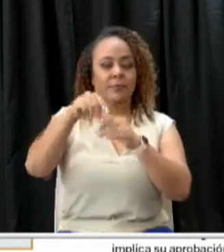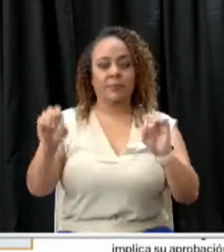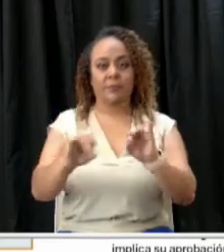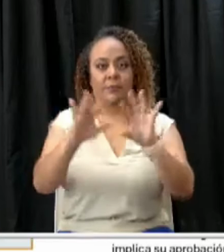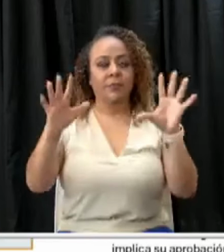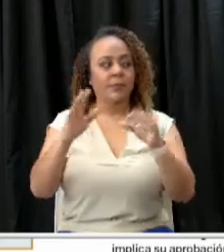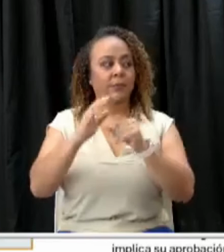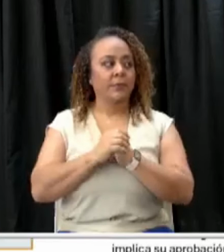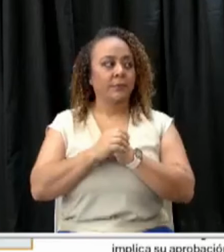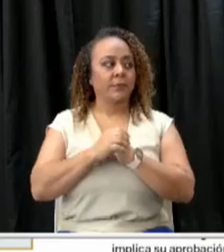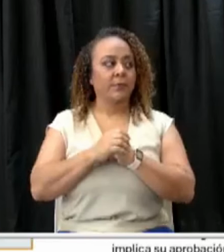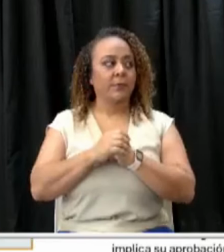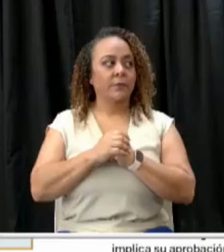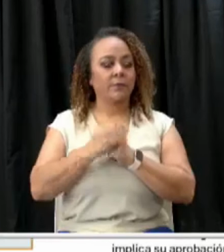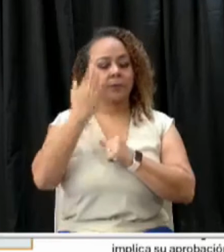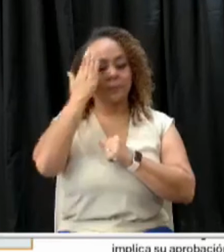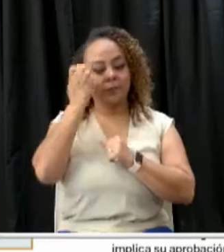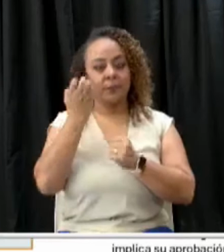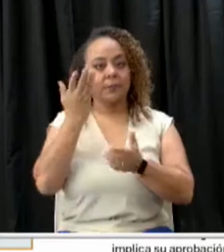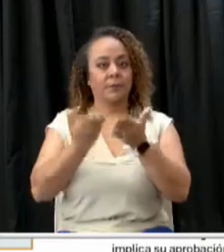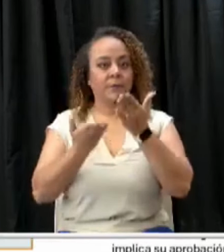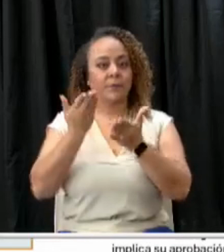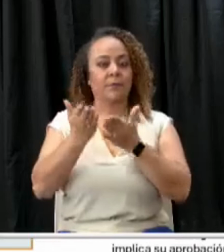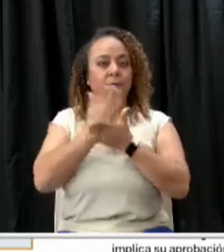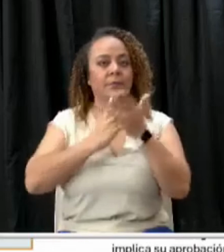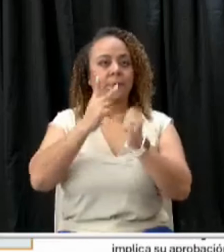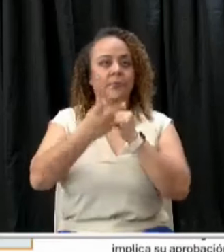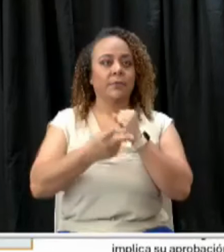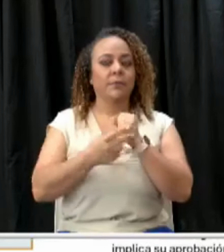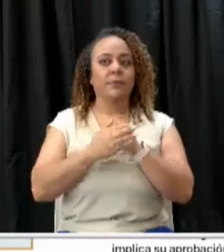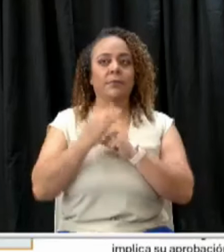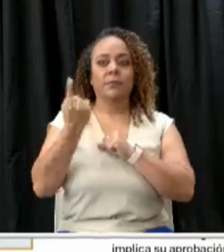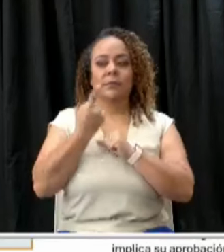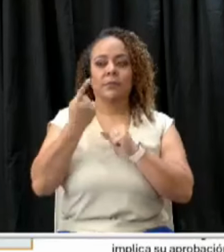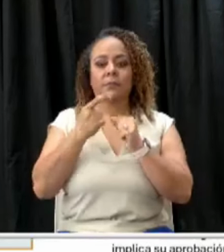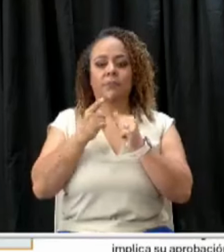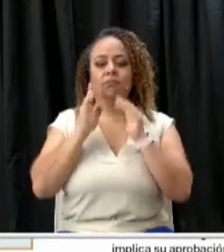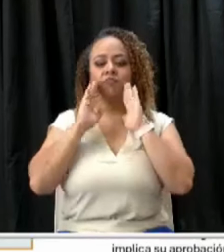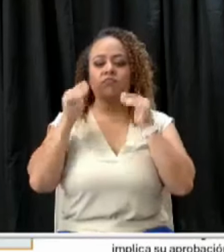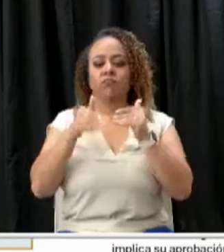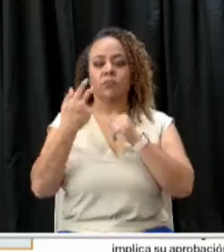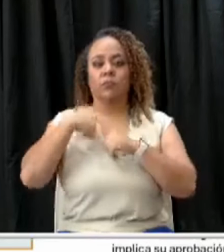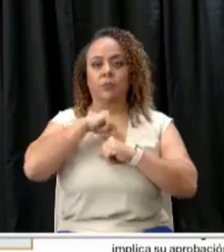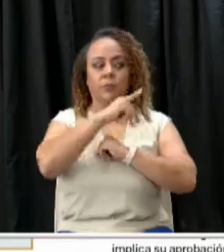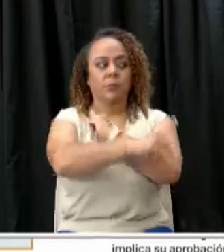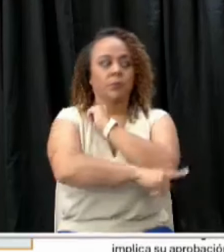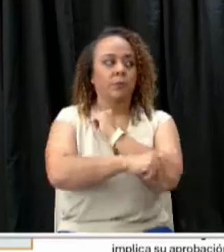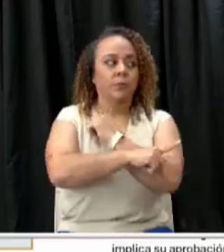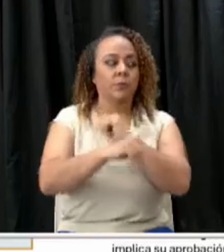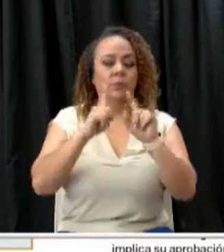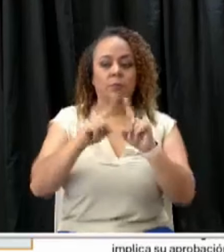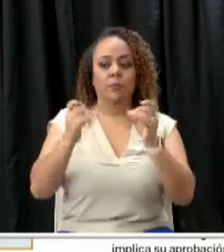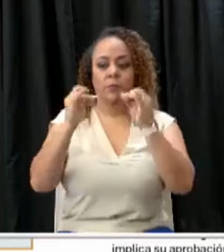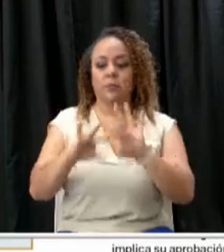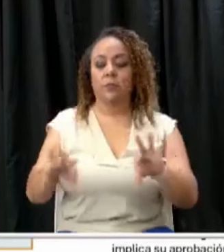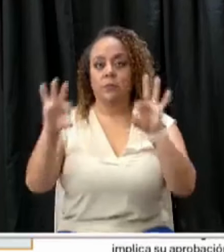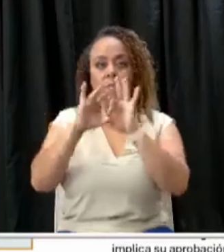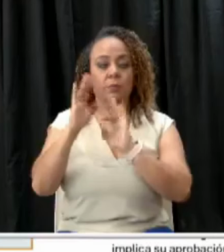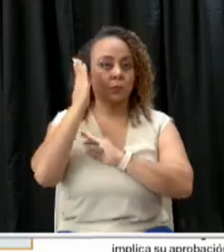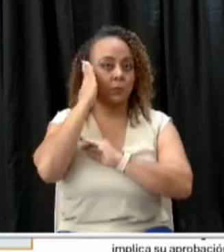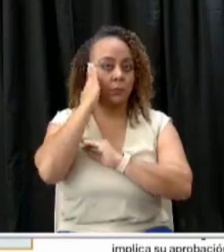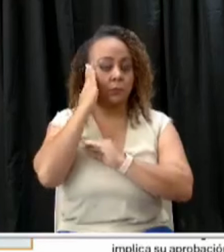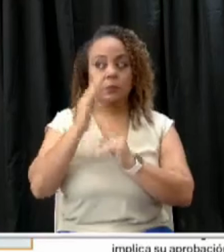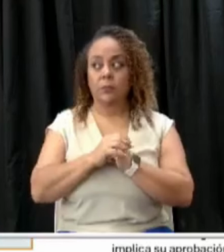mañana, porque quizás a veces solamente nos enfrascamos en nuestro país, pero es importante